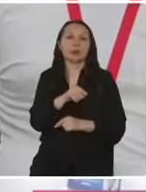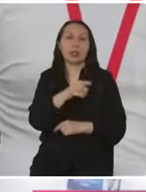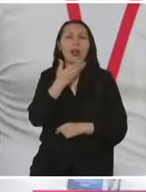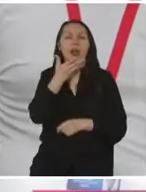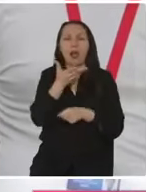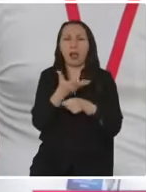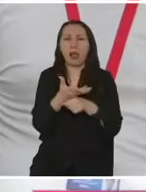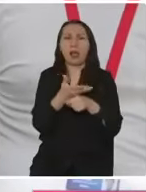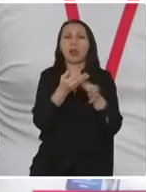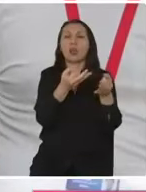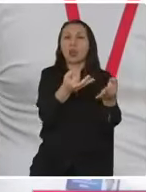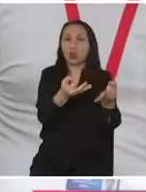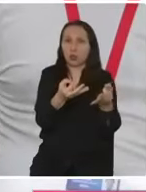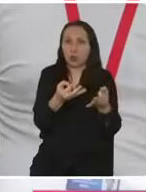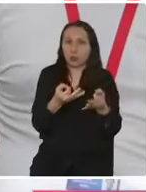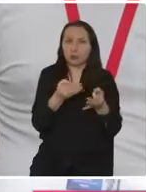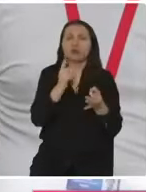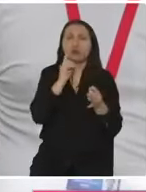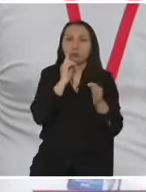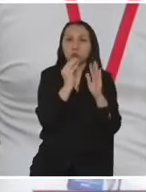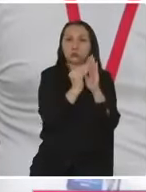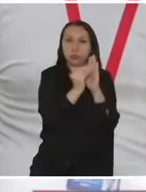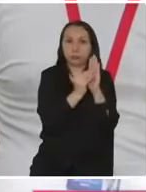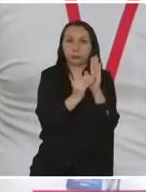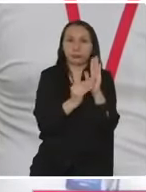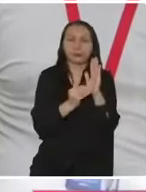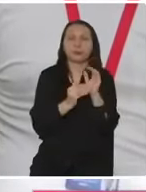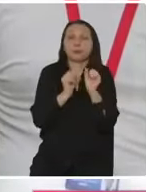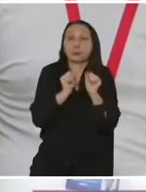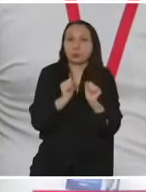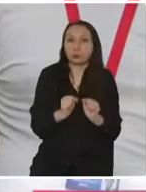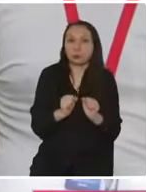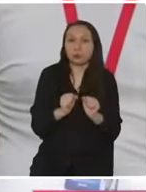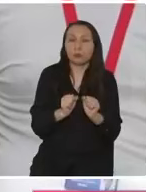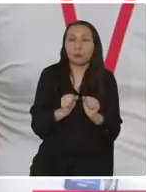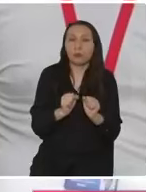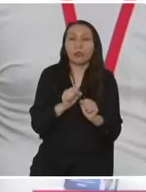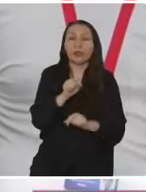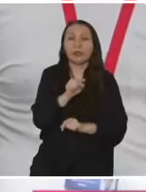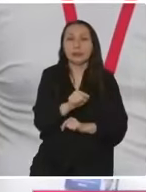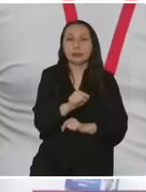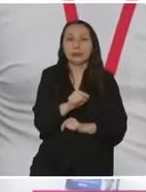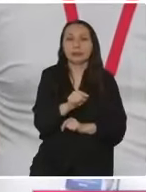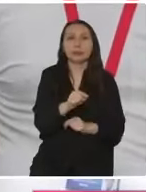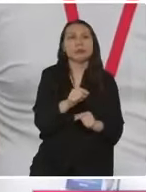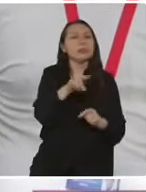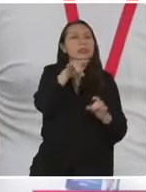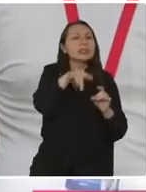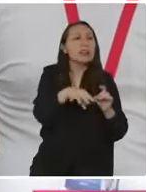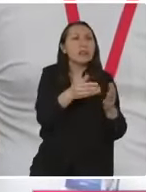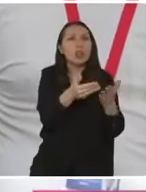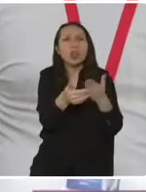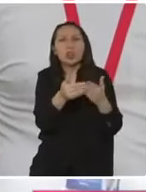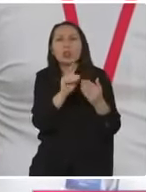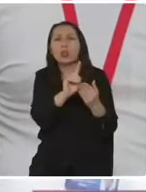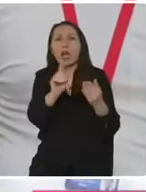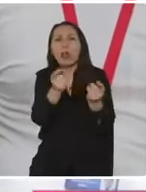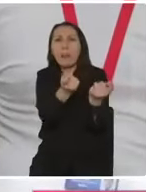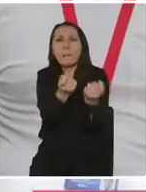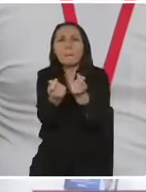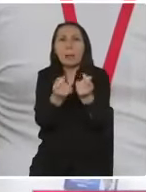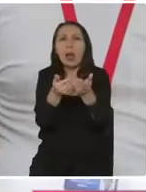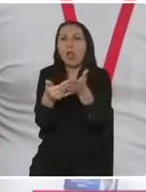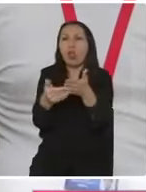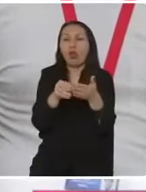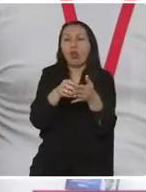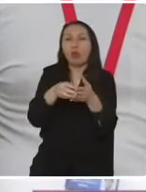una contabilidad, tiene un registro que permite hacer la trazabilidad de cada peso o